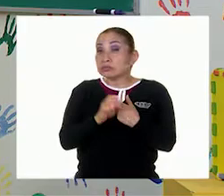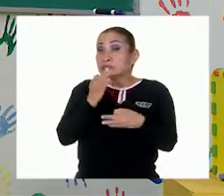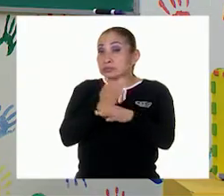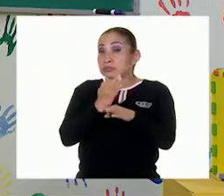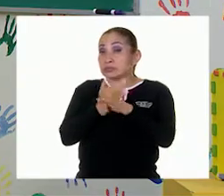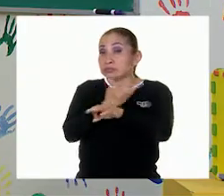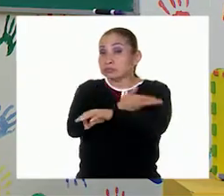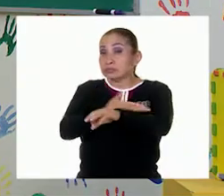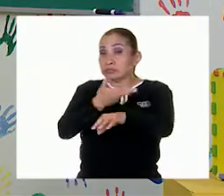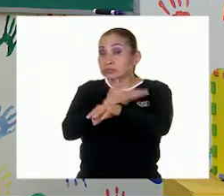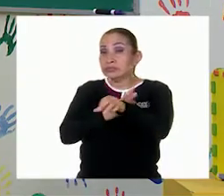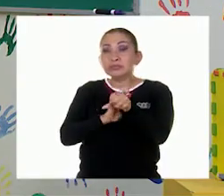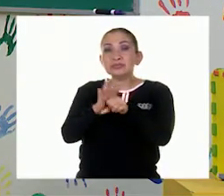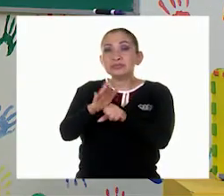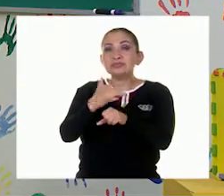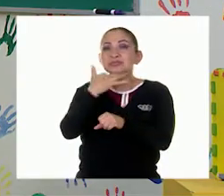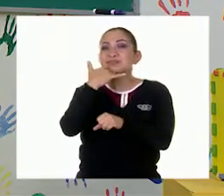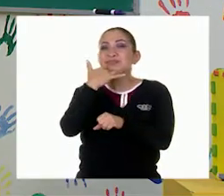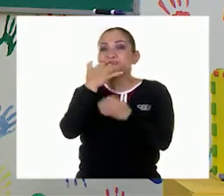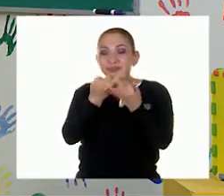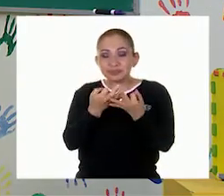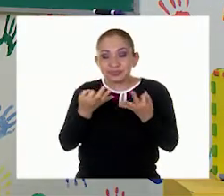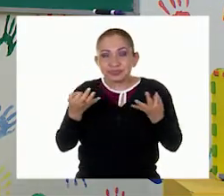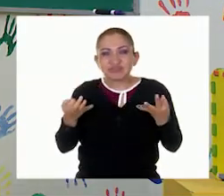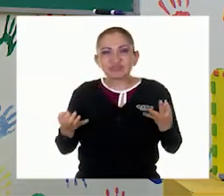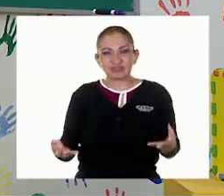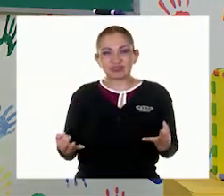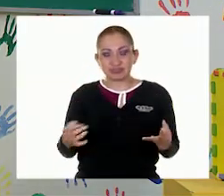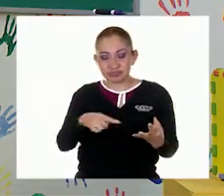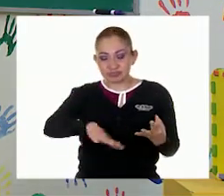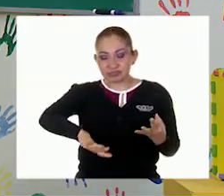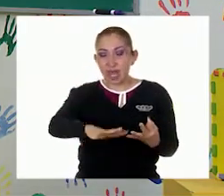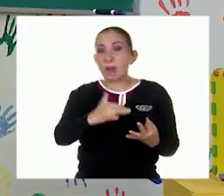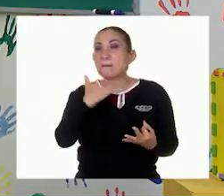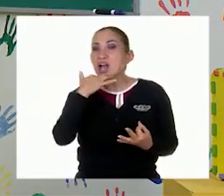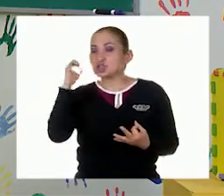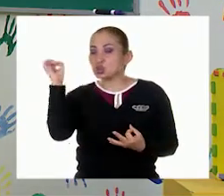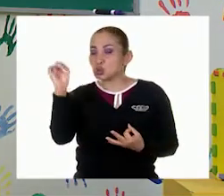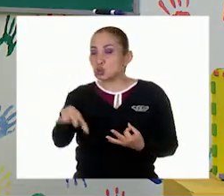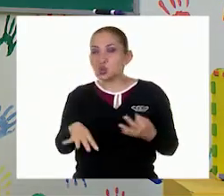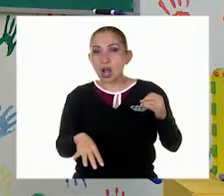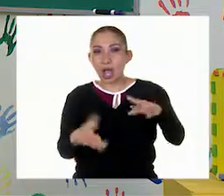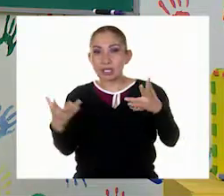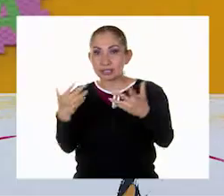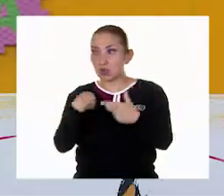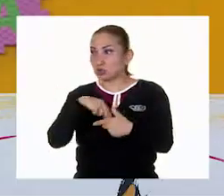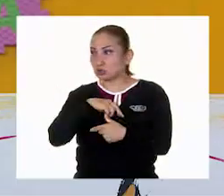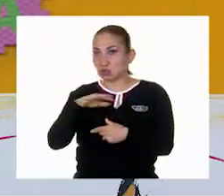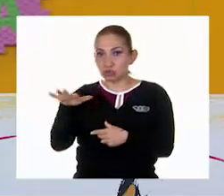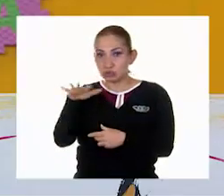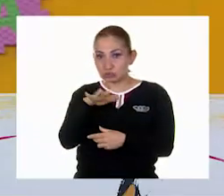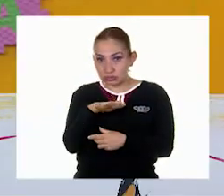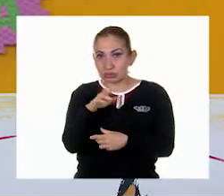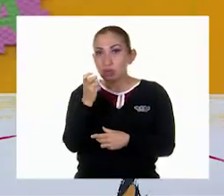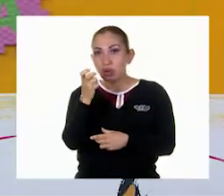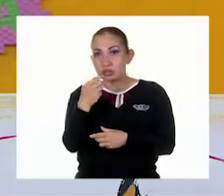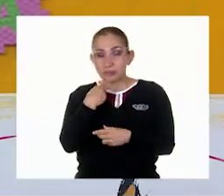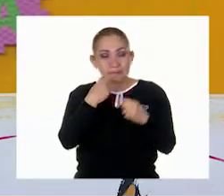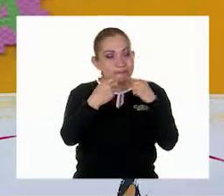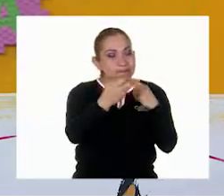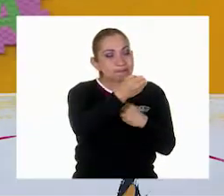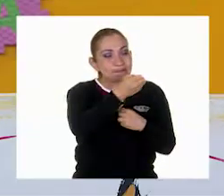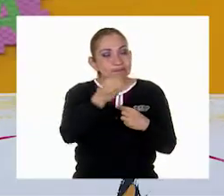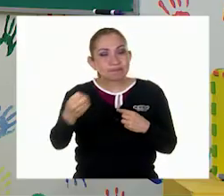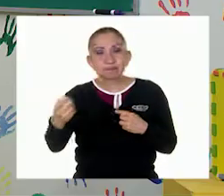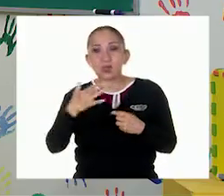a resolver es el de la contaminación del suelo, provocada por la basura que generamos. Y para ello debemos